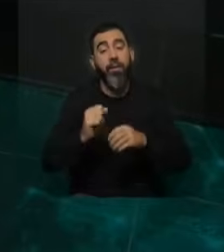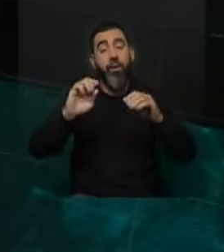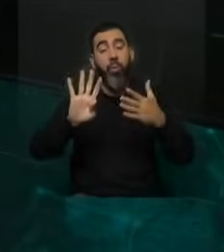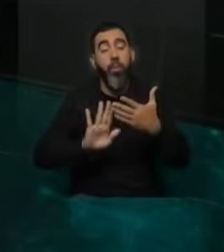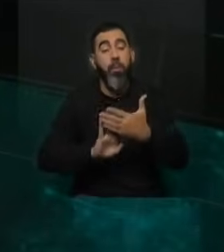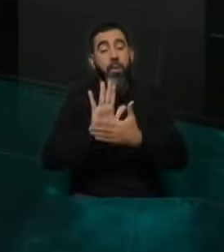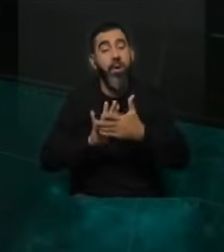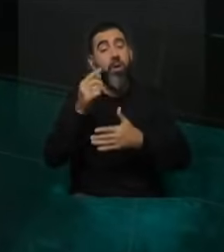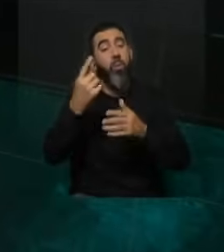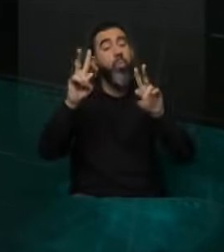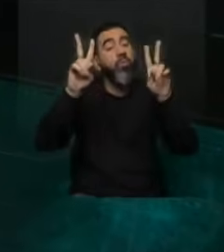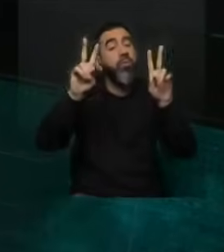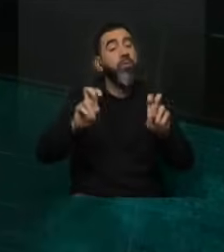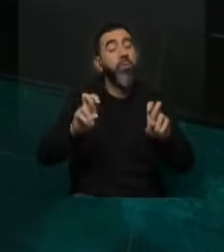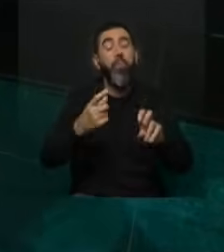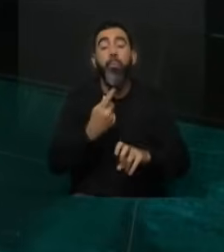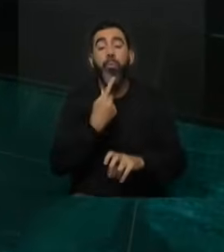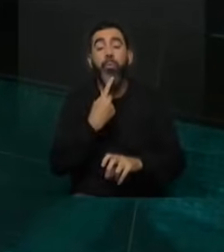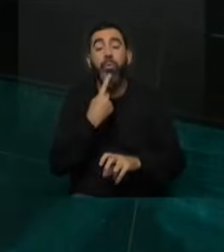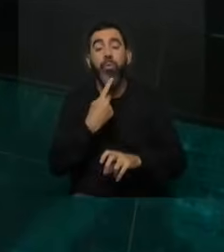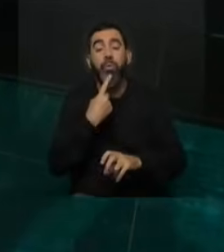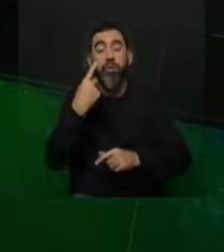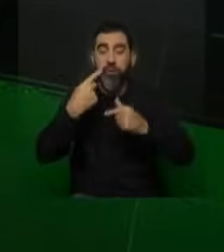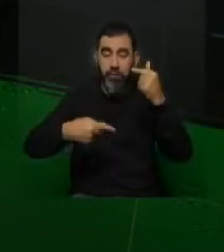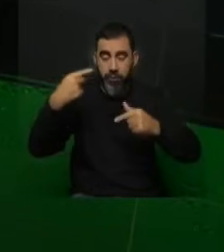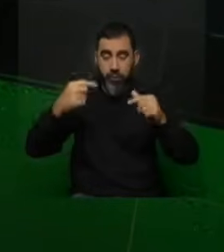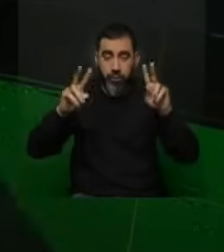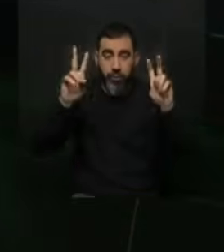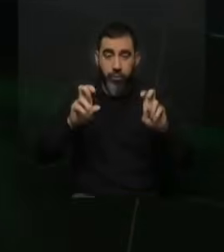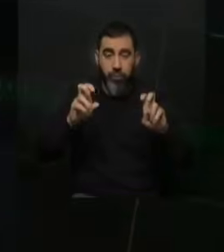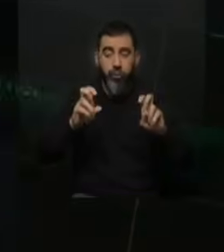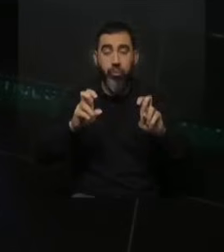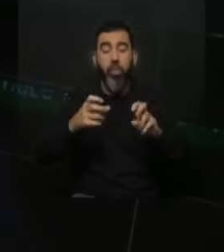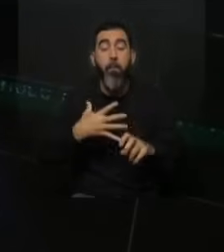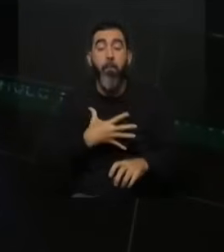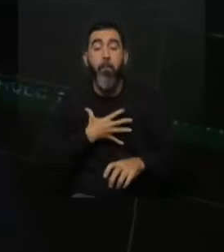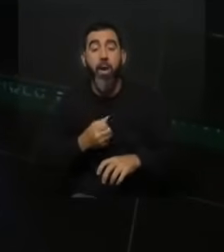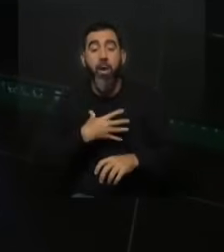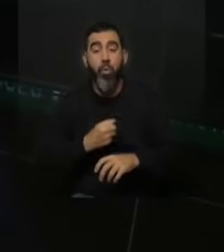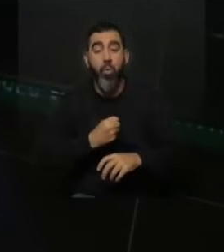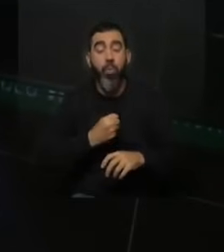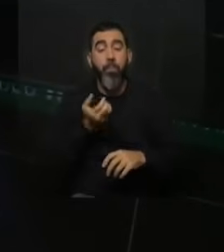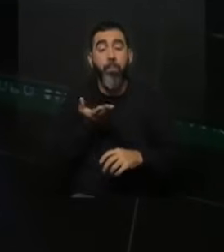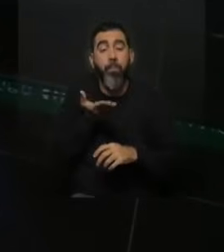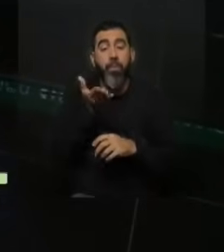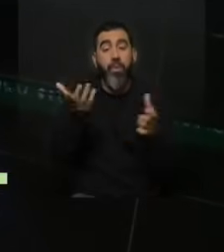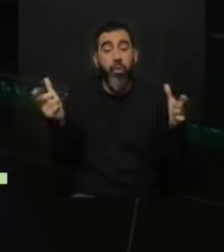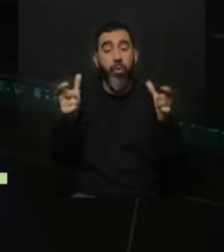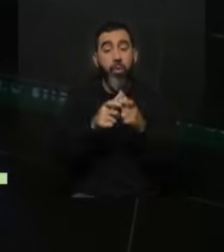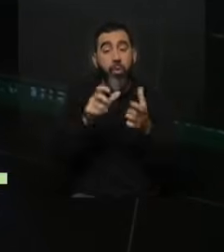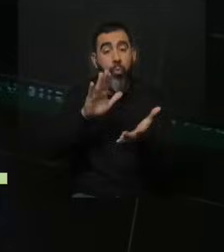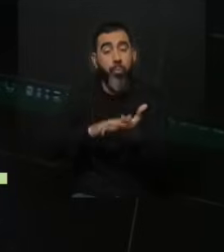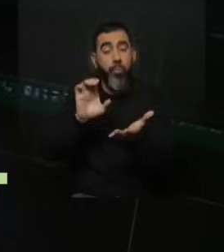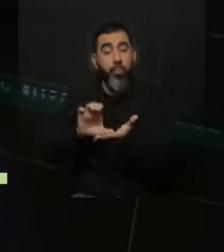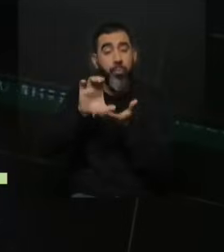la mañana y uno de ellos tiene que ver con temas políticos o varios de ellos el Partido Nacional pidió a la comisión especial sobre